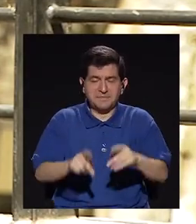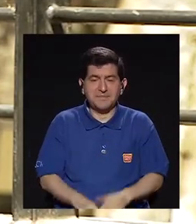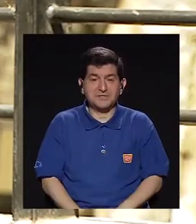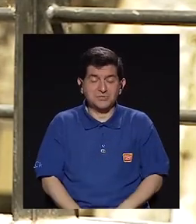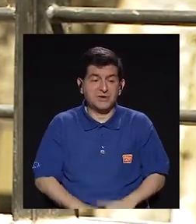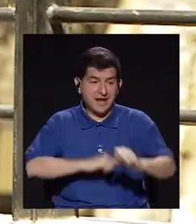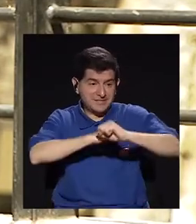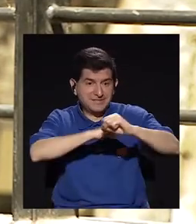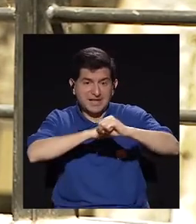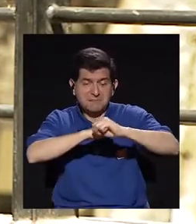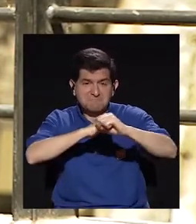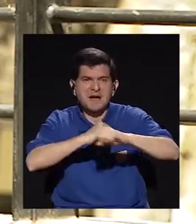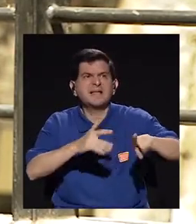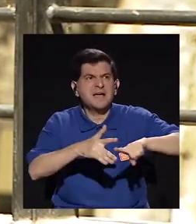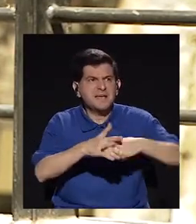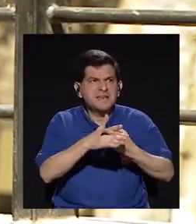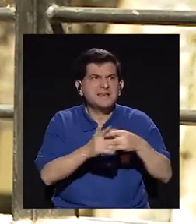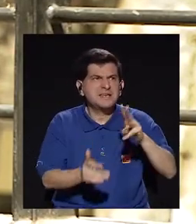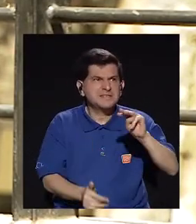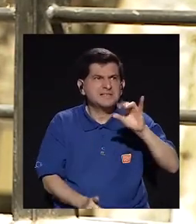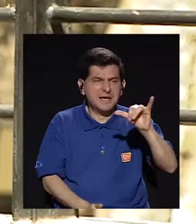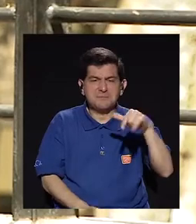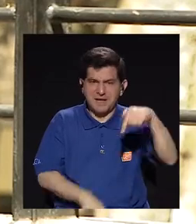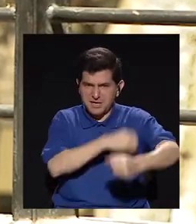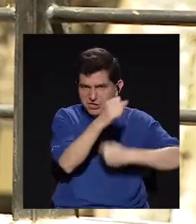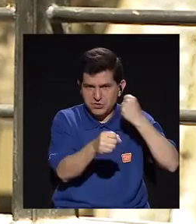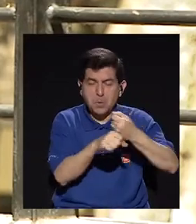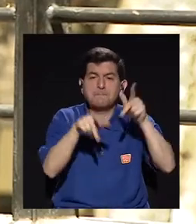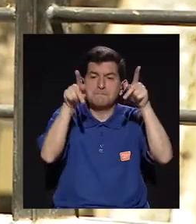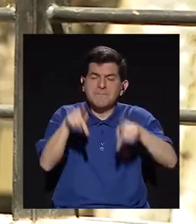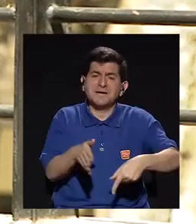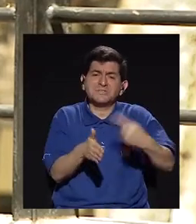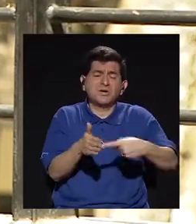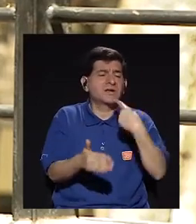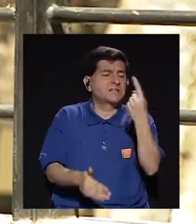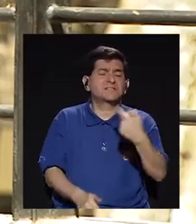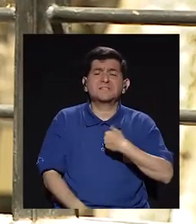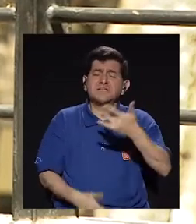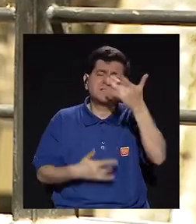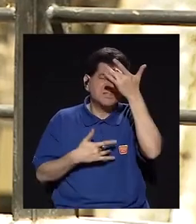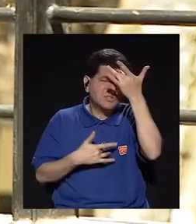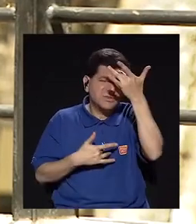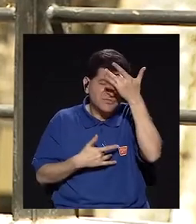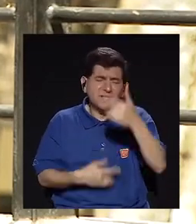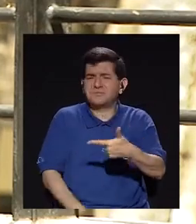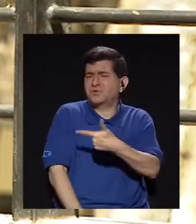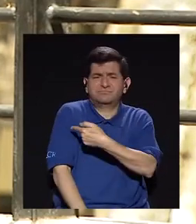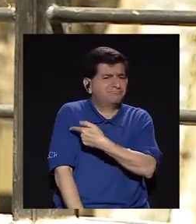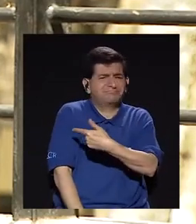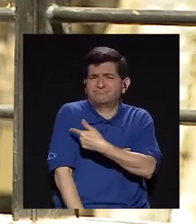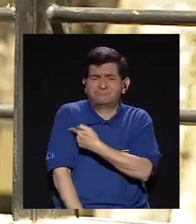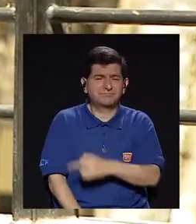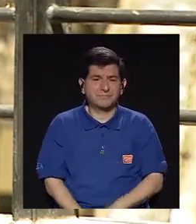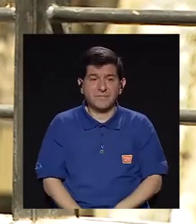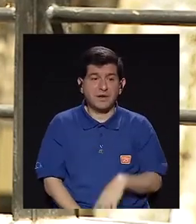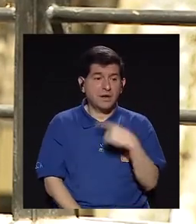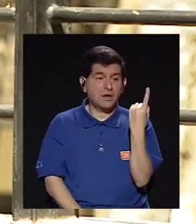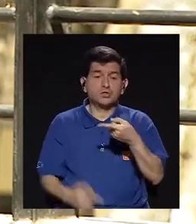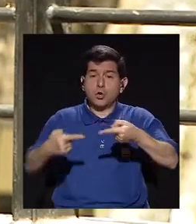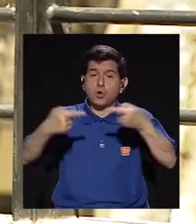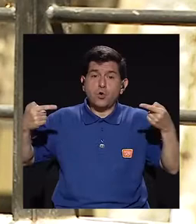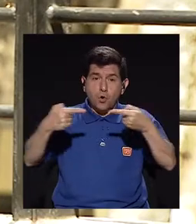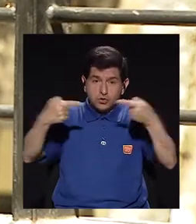como ahorita vamos a tener la campaña que empieza ya en mayo de este año, la gente a veces dice, es que estoy enfermo, no me voy a vacunar. La